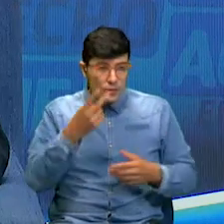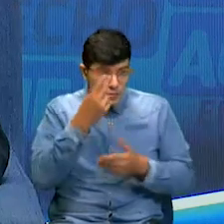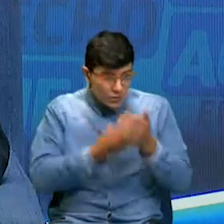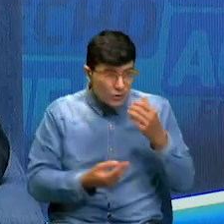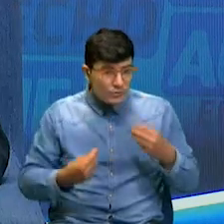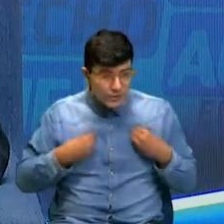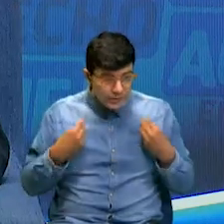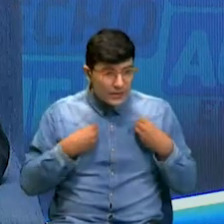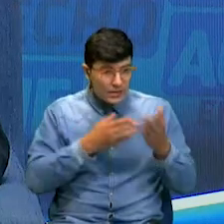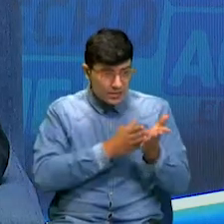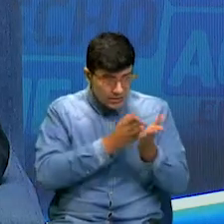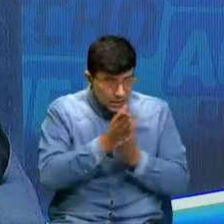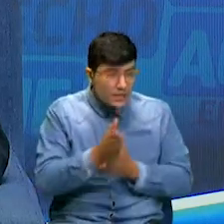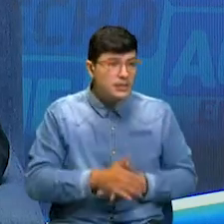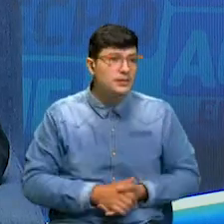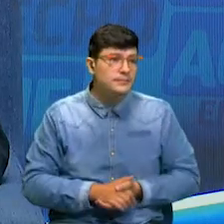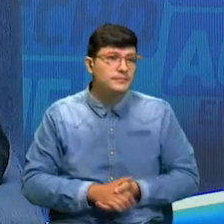pareja?